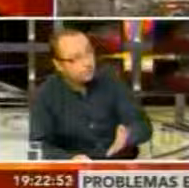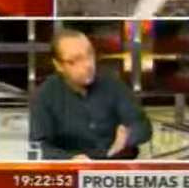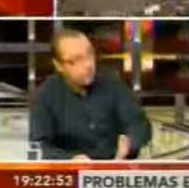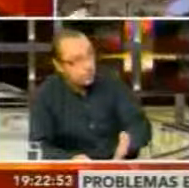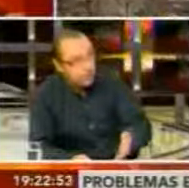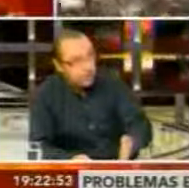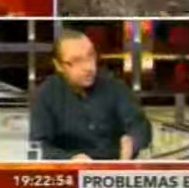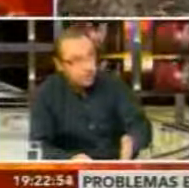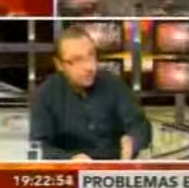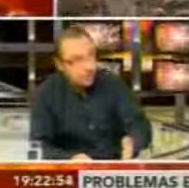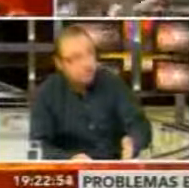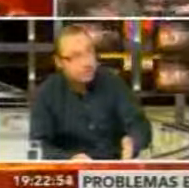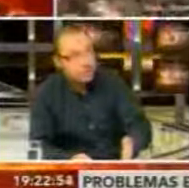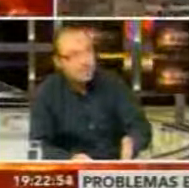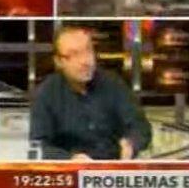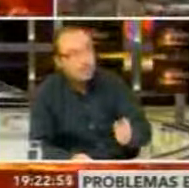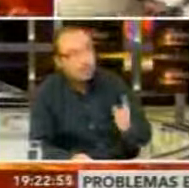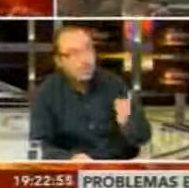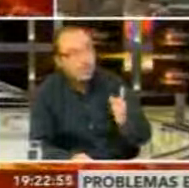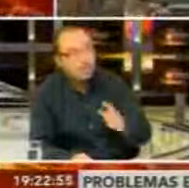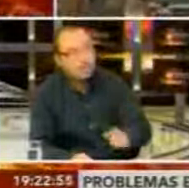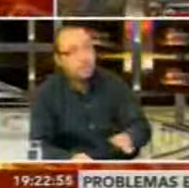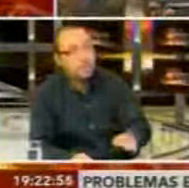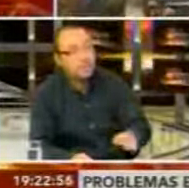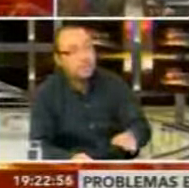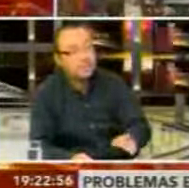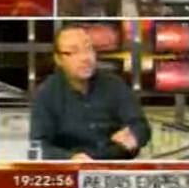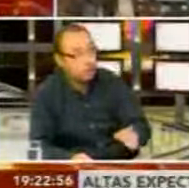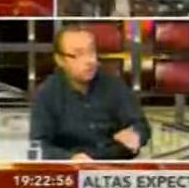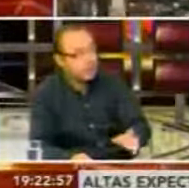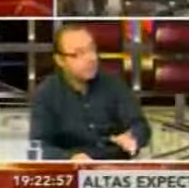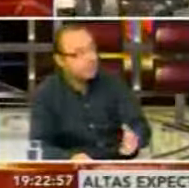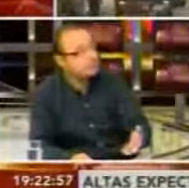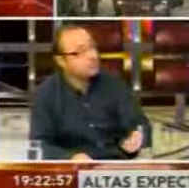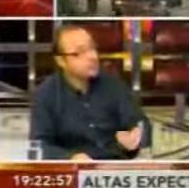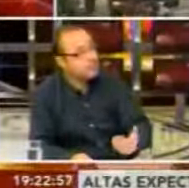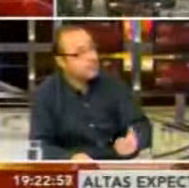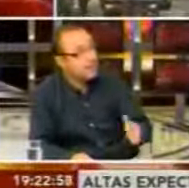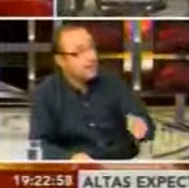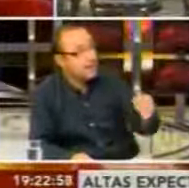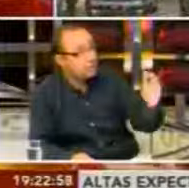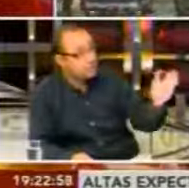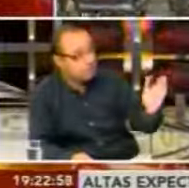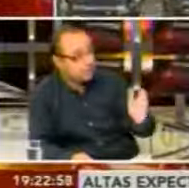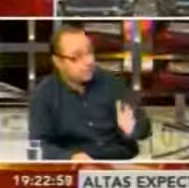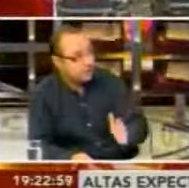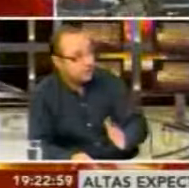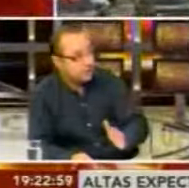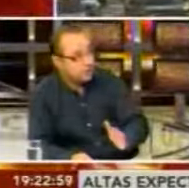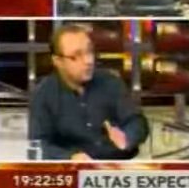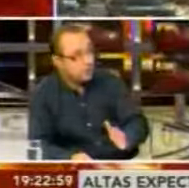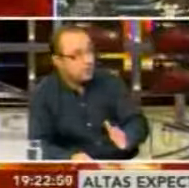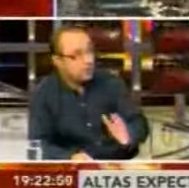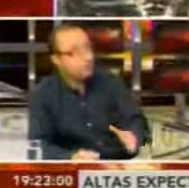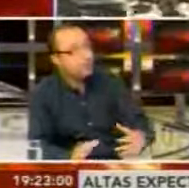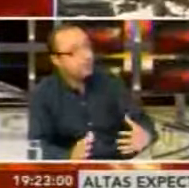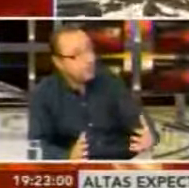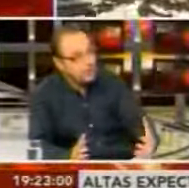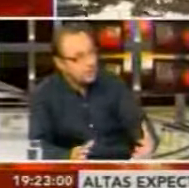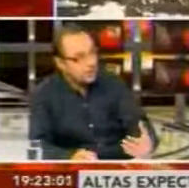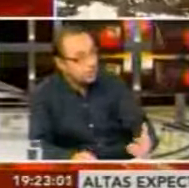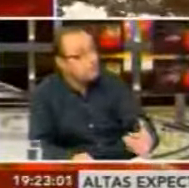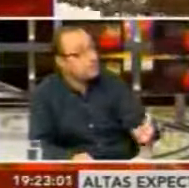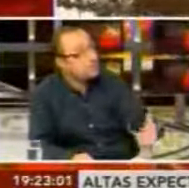a la constitución en alguno de sus capítulos se requieren los 3/5 o los 2/3. Eso equivale a 80 o 72